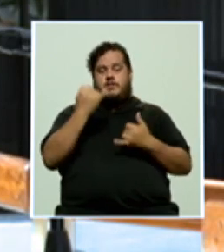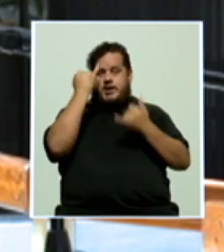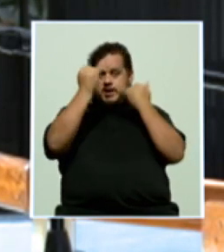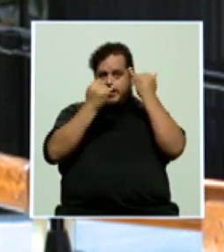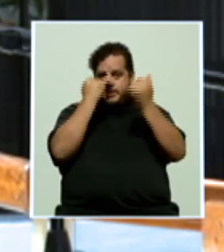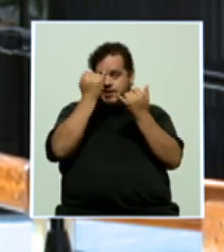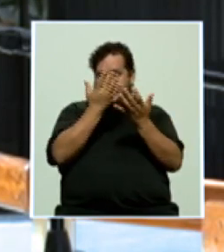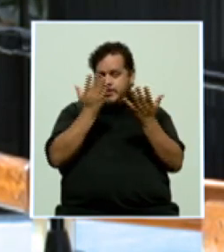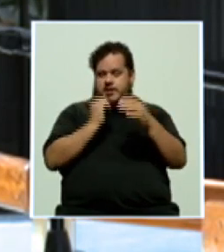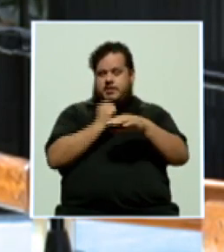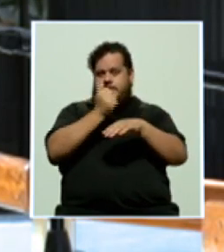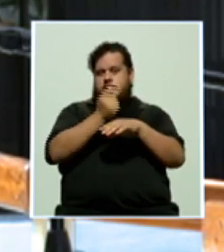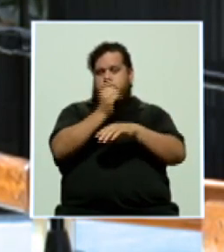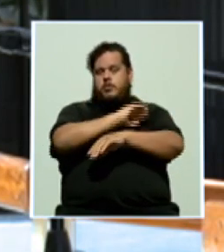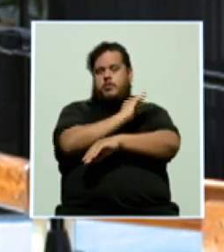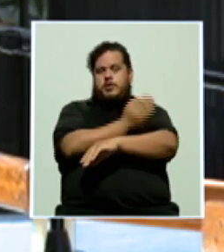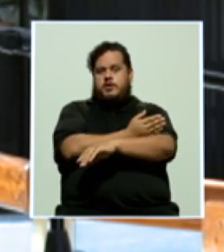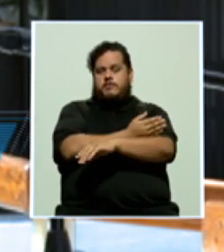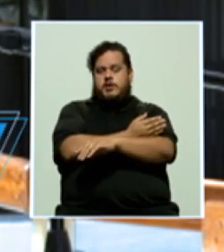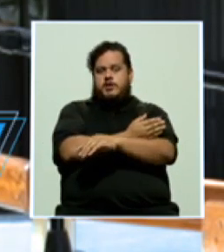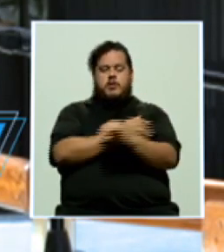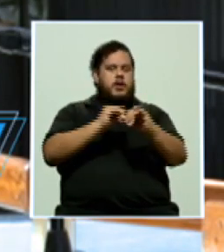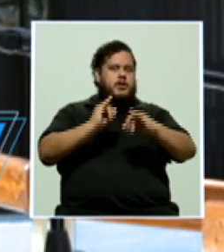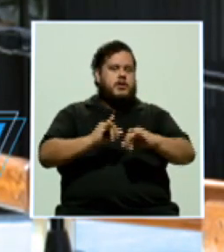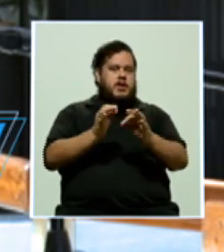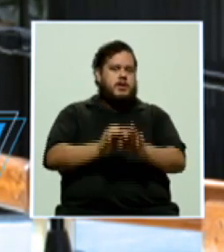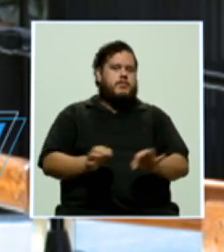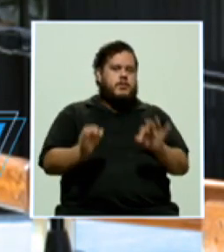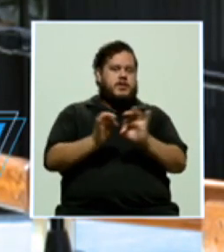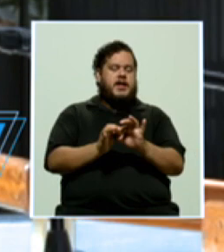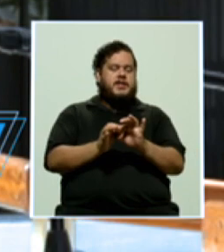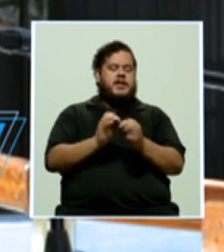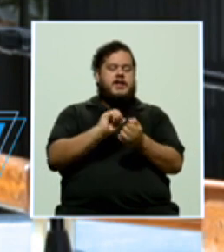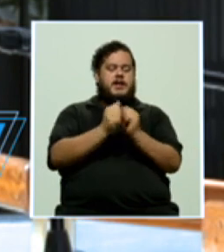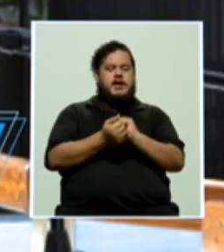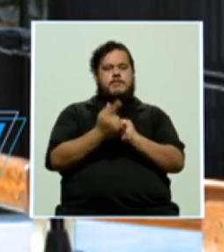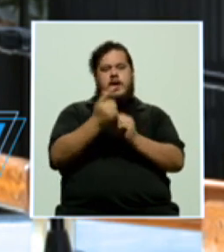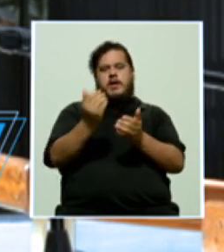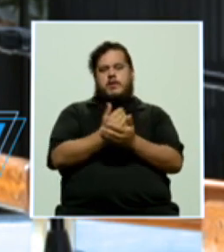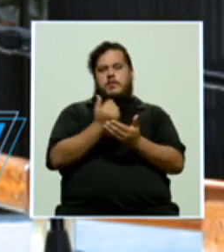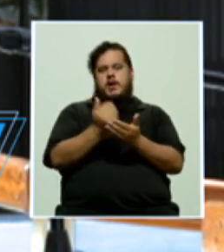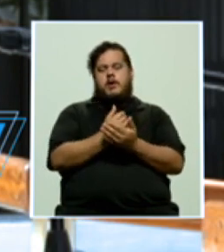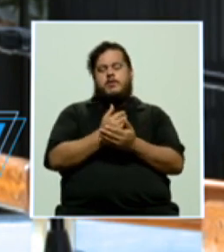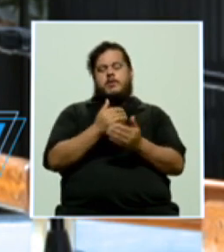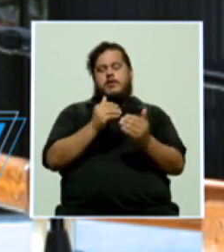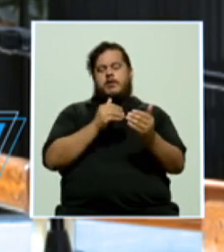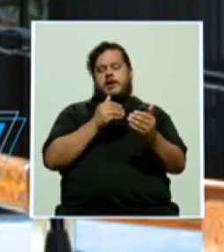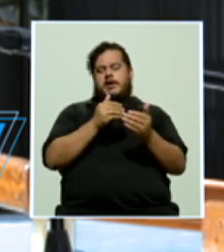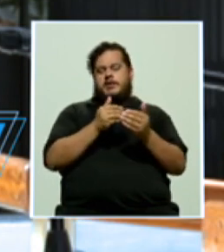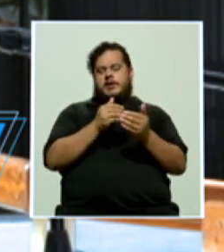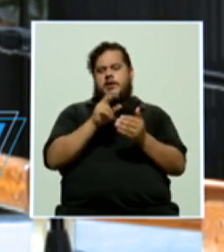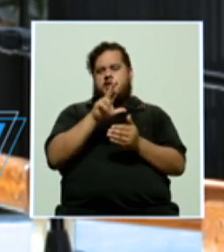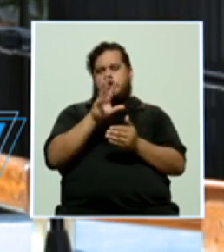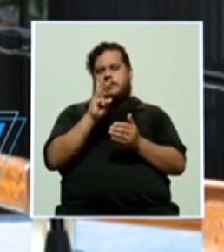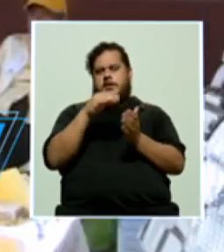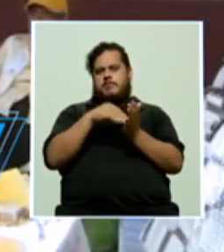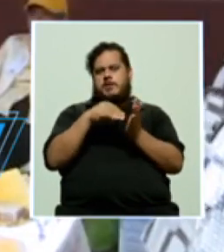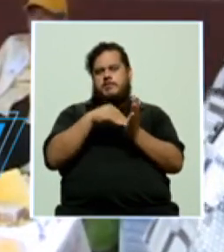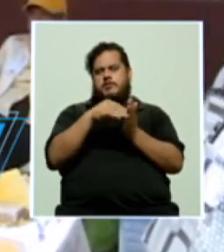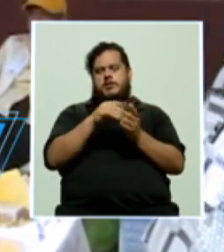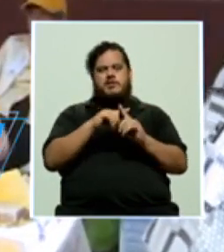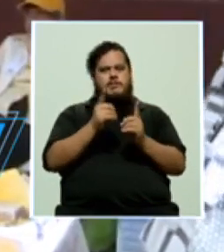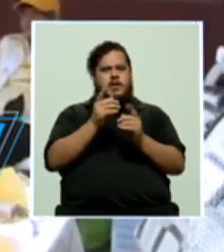planteando, sí, un esfuerzo de contención importante que se traduce en un ahorro cercano a los 36.000 millones, pero